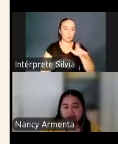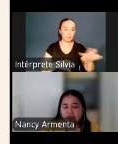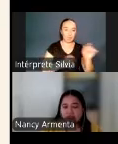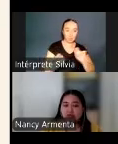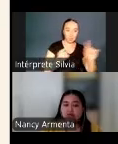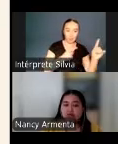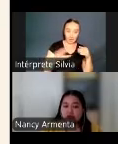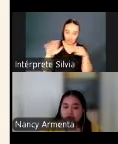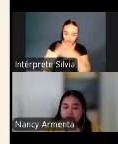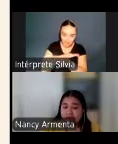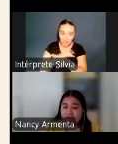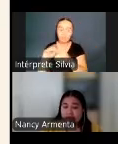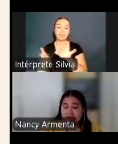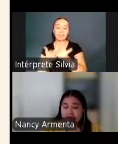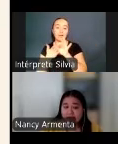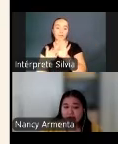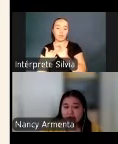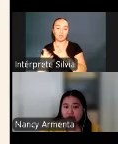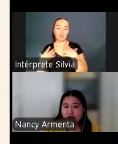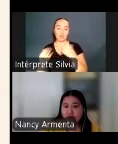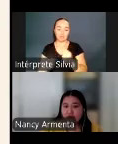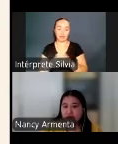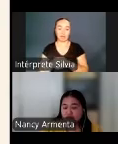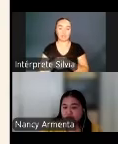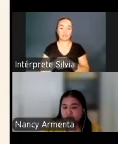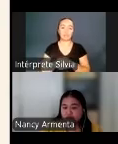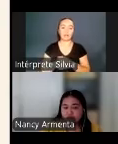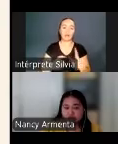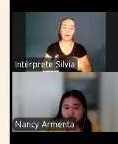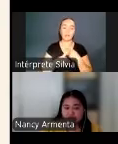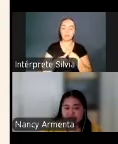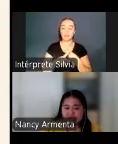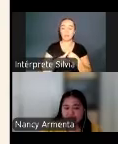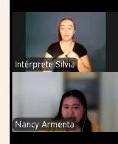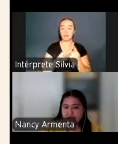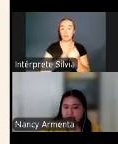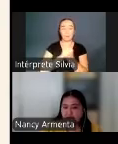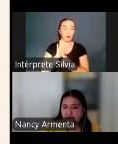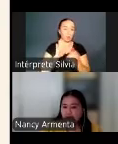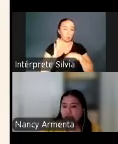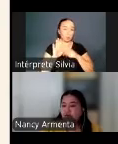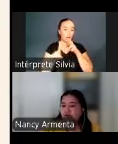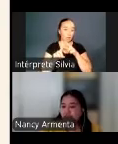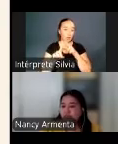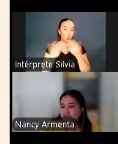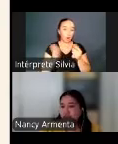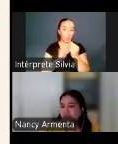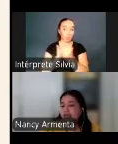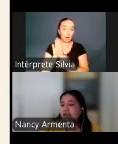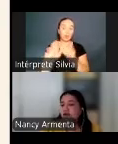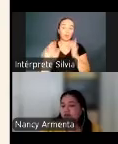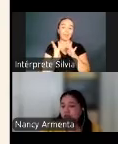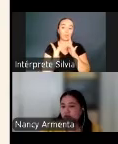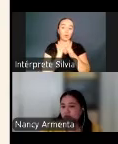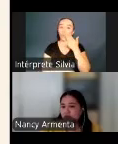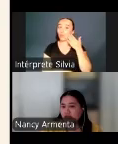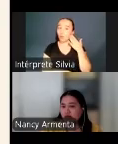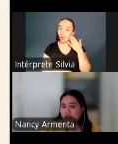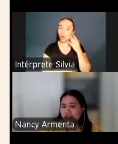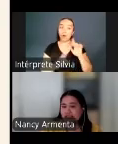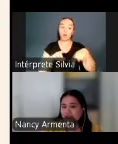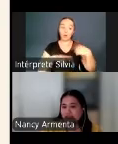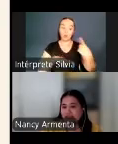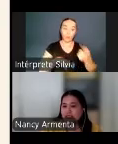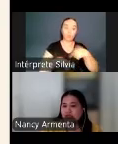servicios sanitarios, el marco que nosotros tomamos como referencia, que es el marco del trato digno, y después mirar qué es lo que hemos encontrado